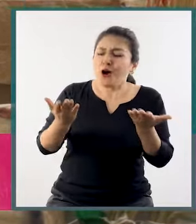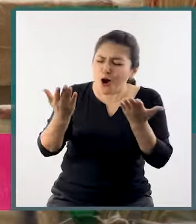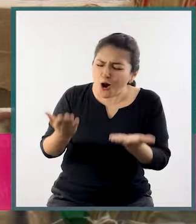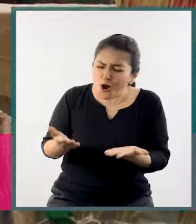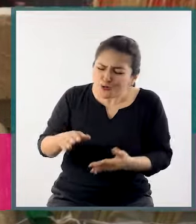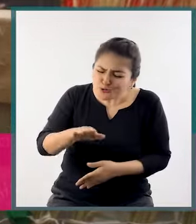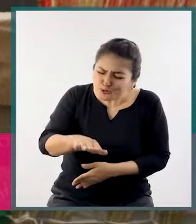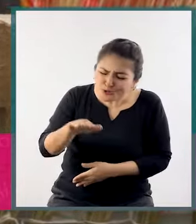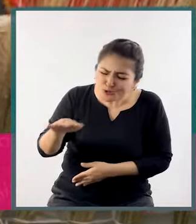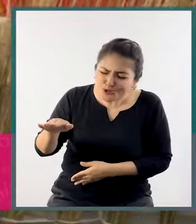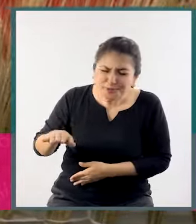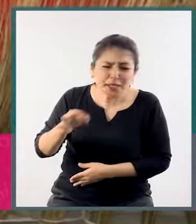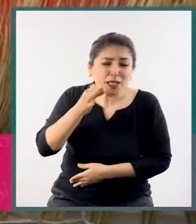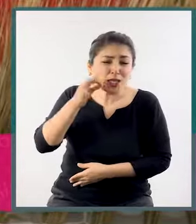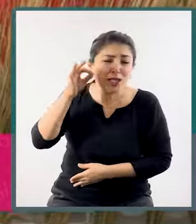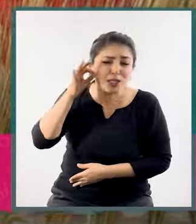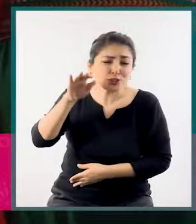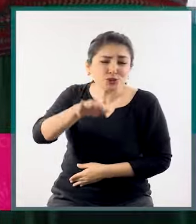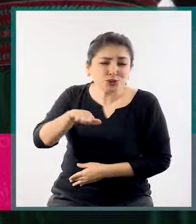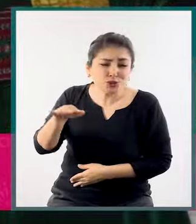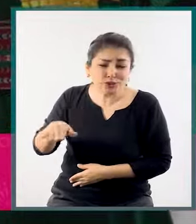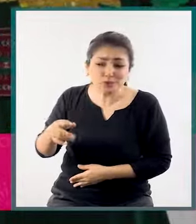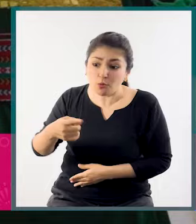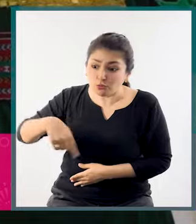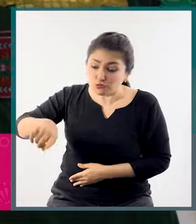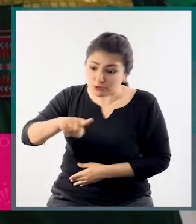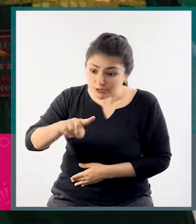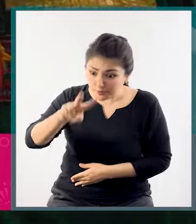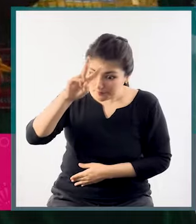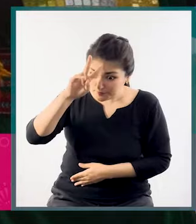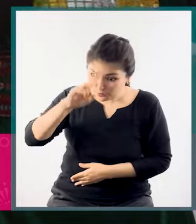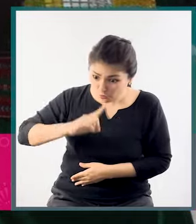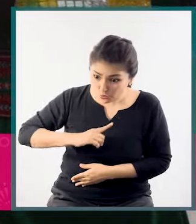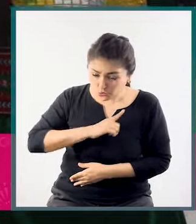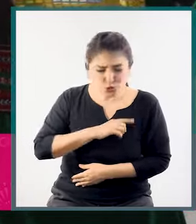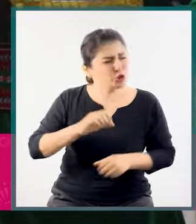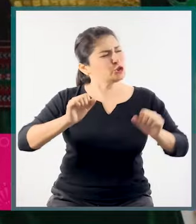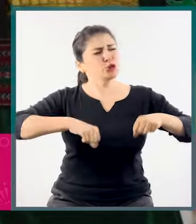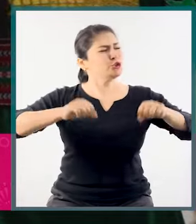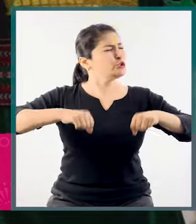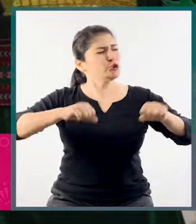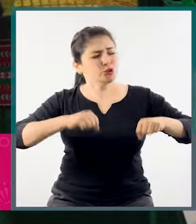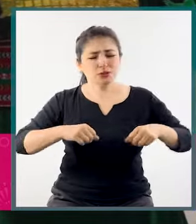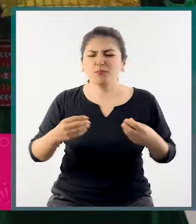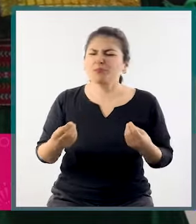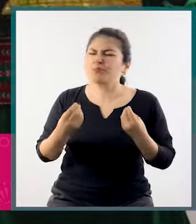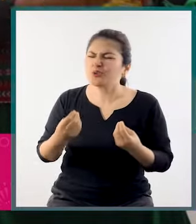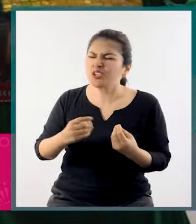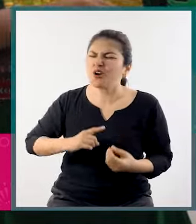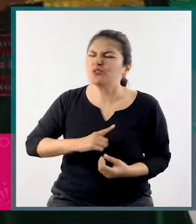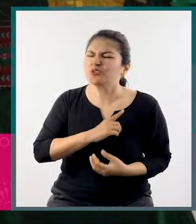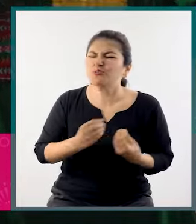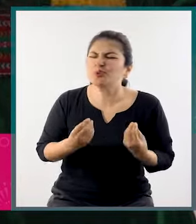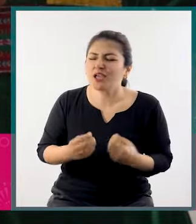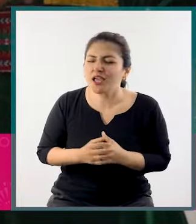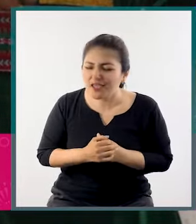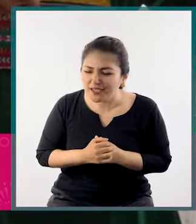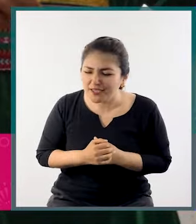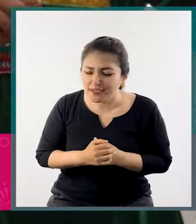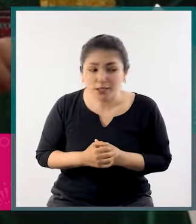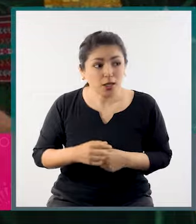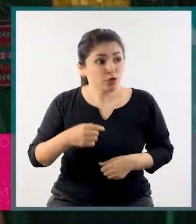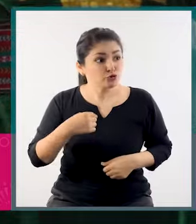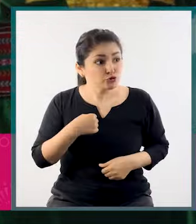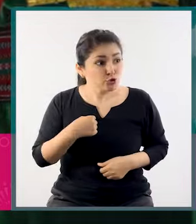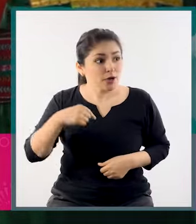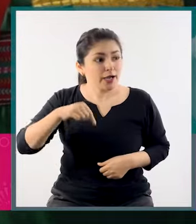los inquitas también están. Inquitas. ¿Se sienten orgullosos de ser peruanos ustedes? Sí. ¿Por qué se sienten orgullosos de ser peruanos? A